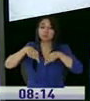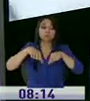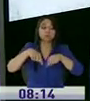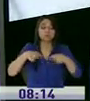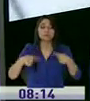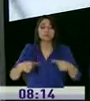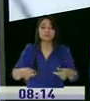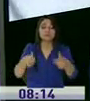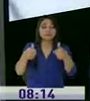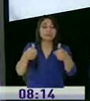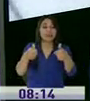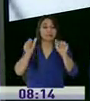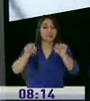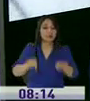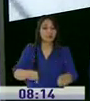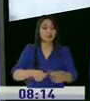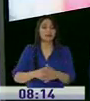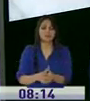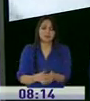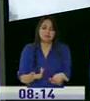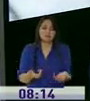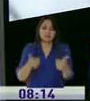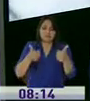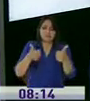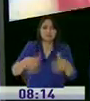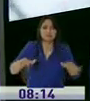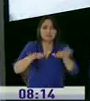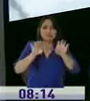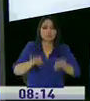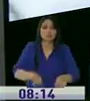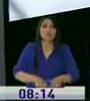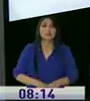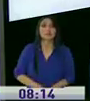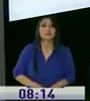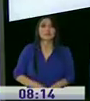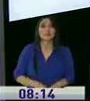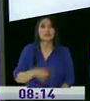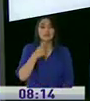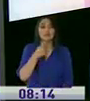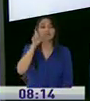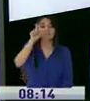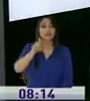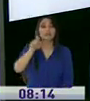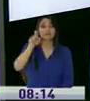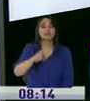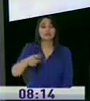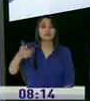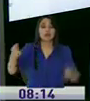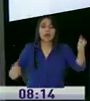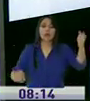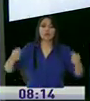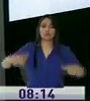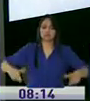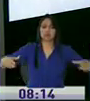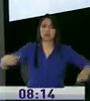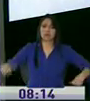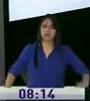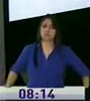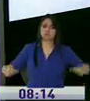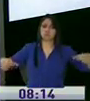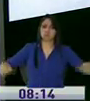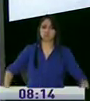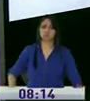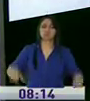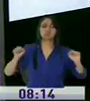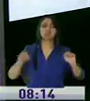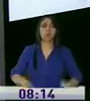en mejor predicamento, por lo menos. No como el vecino que dice que ahora necesitan 4x4 para poder entrar. Así que mandamos esto